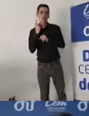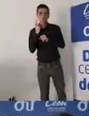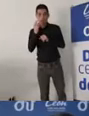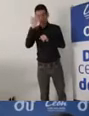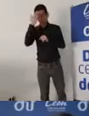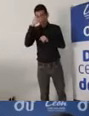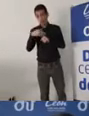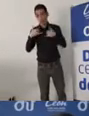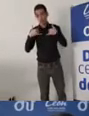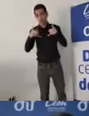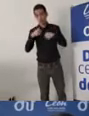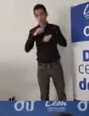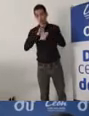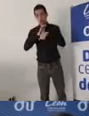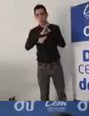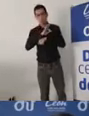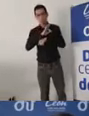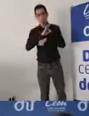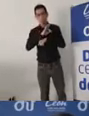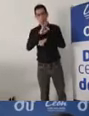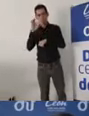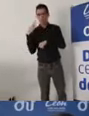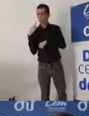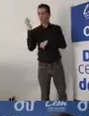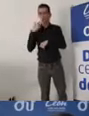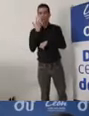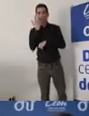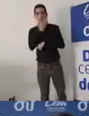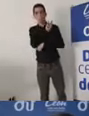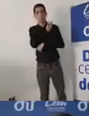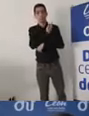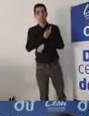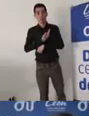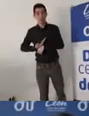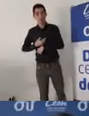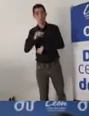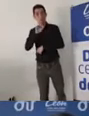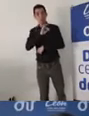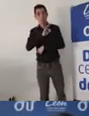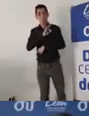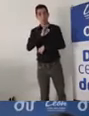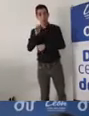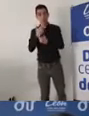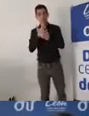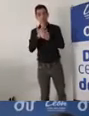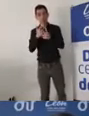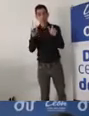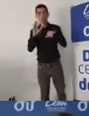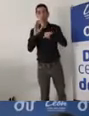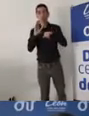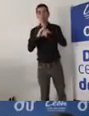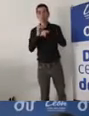pueden definir una presidencia para que lo dimensionemos, porque el potencial electoral de los jóvenes en América Latina es altísimo,